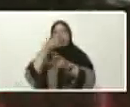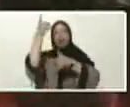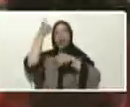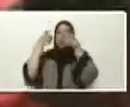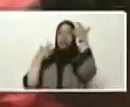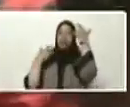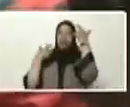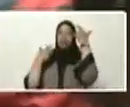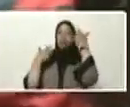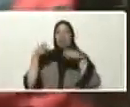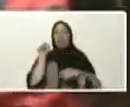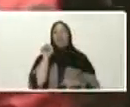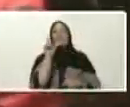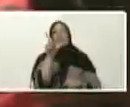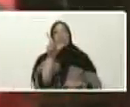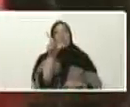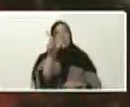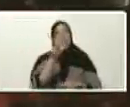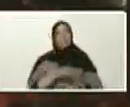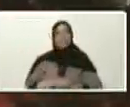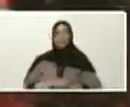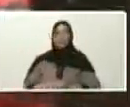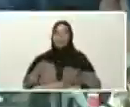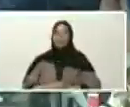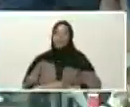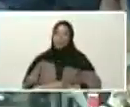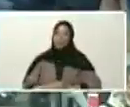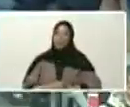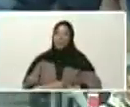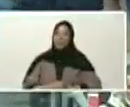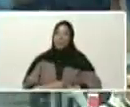estandarte del Partido Socialista Unido de Venezuela.